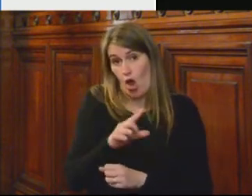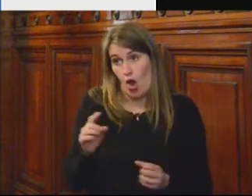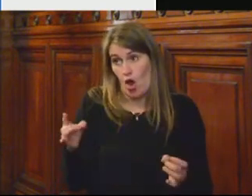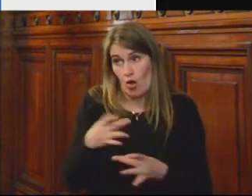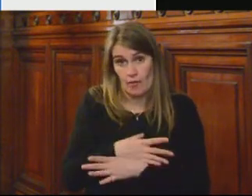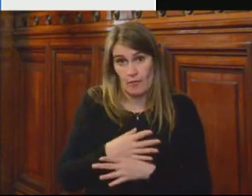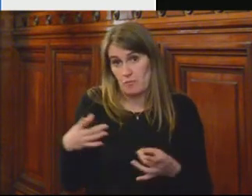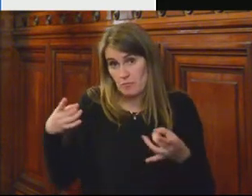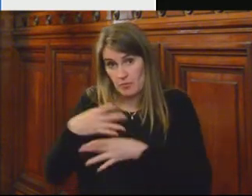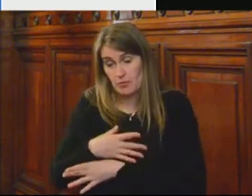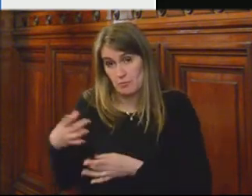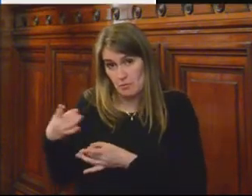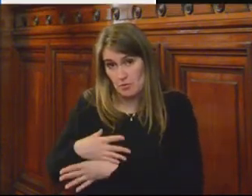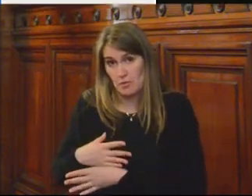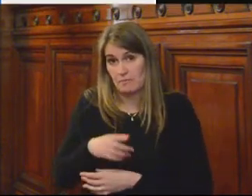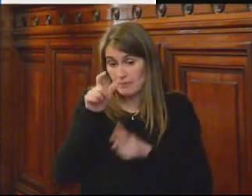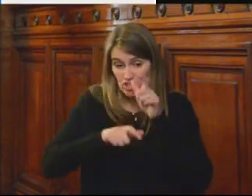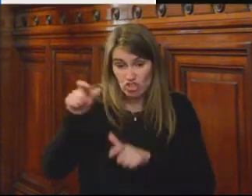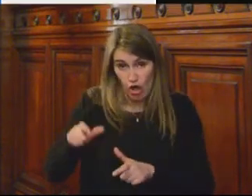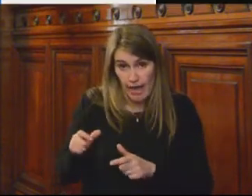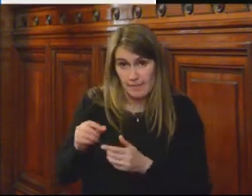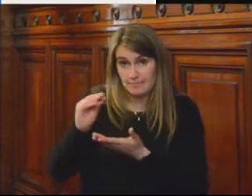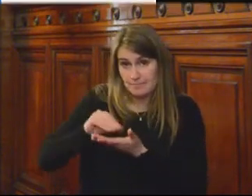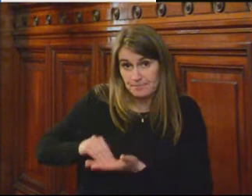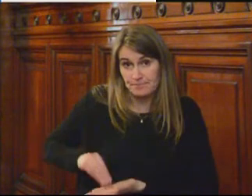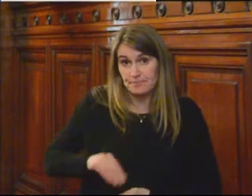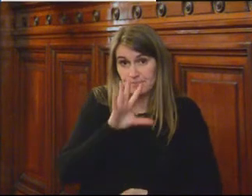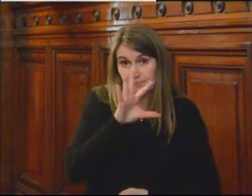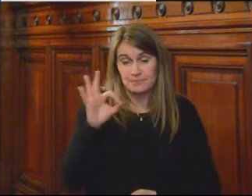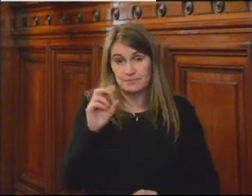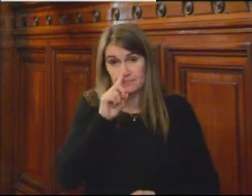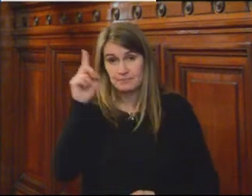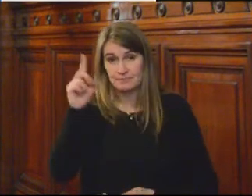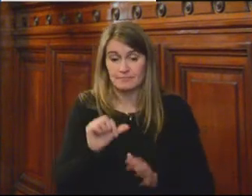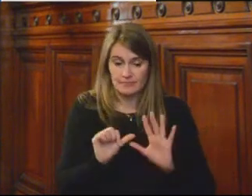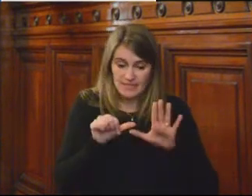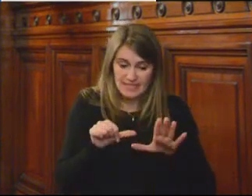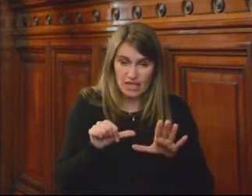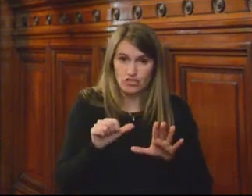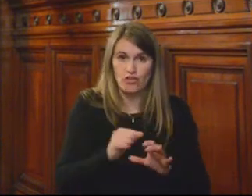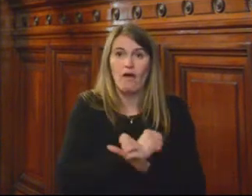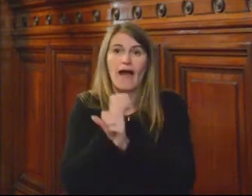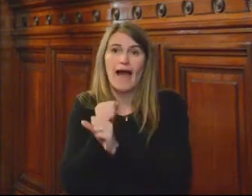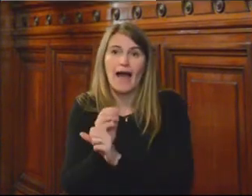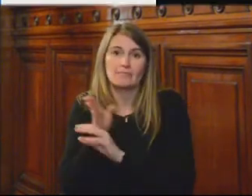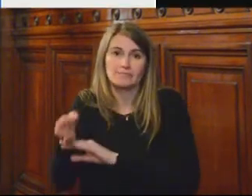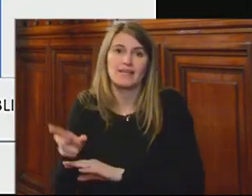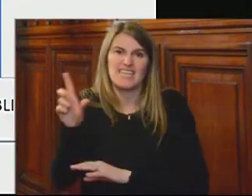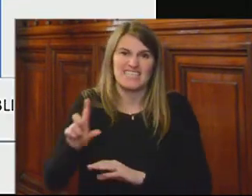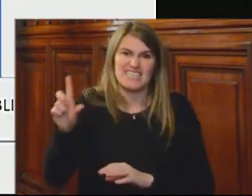más de 500.000 personas pasan del sexto grado a la educación media y más